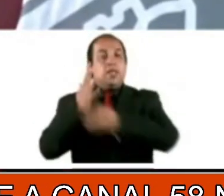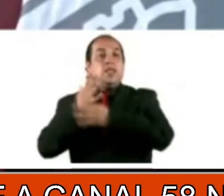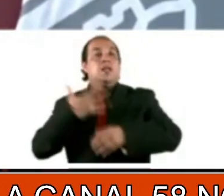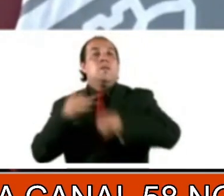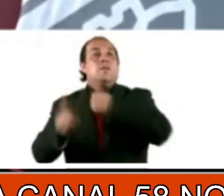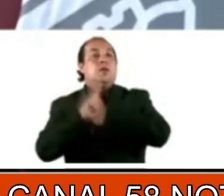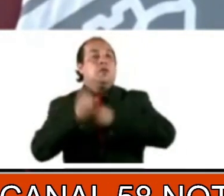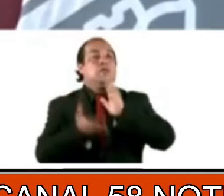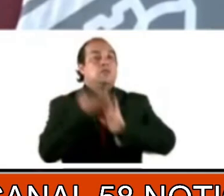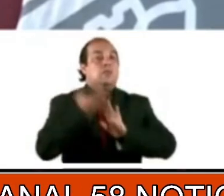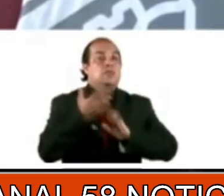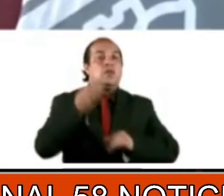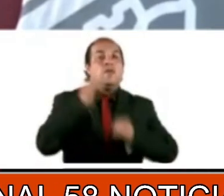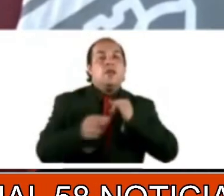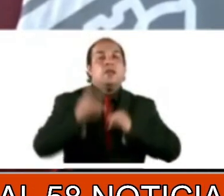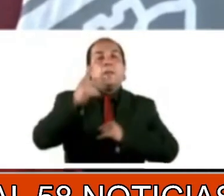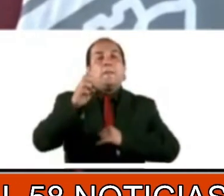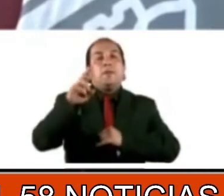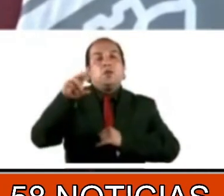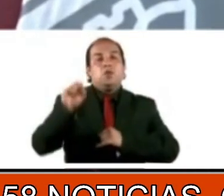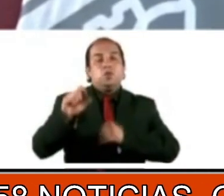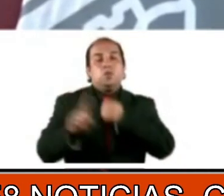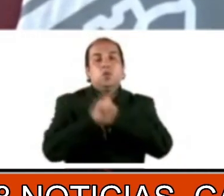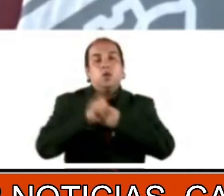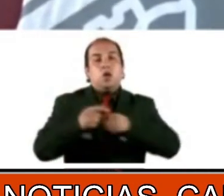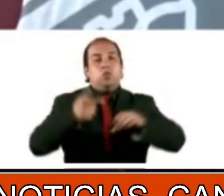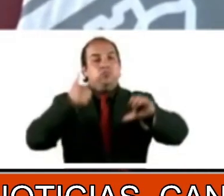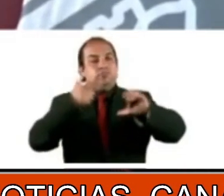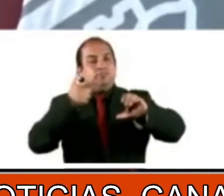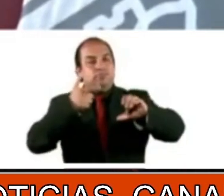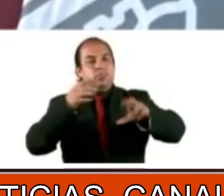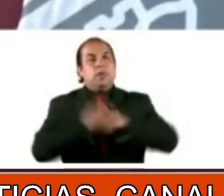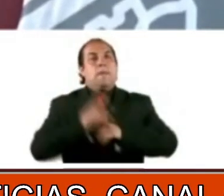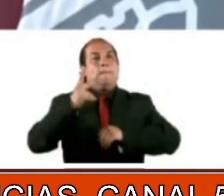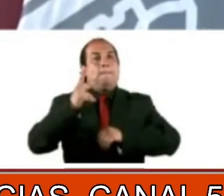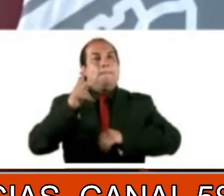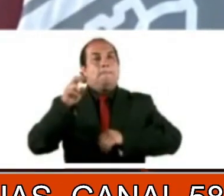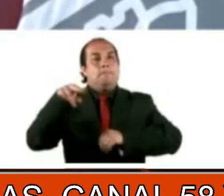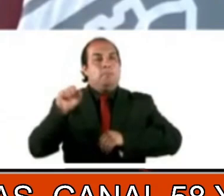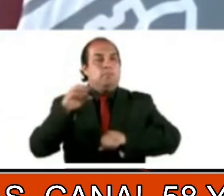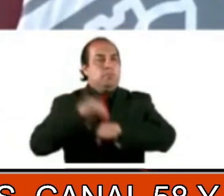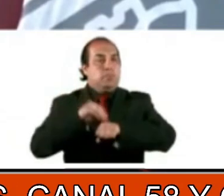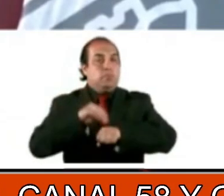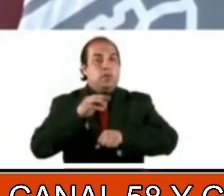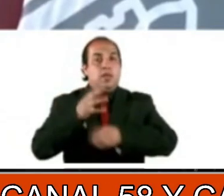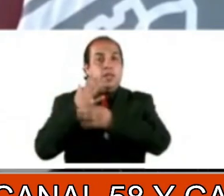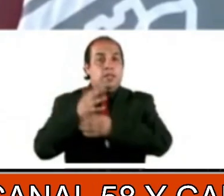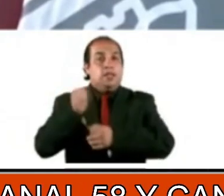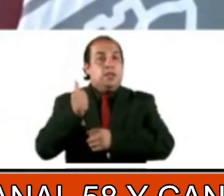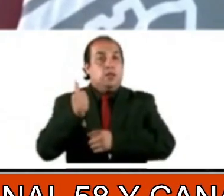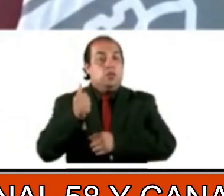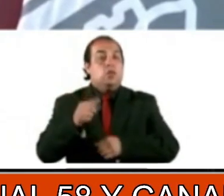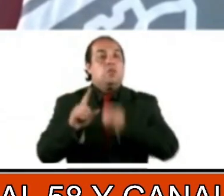la construcción y hay una falta de pernos y un problema en la soldadura de los pernos que se colocaron, Y también dice que hay otros problemas de construcción en